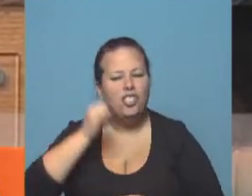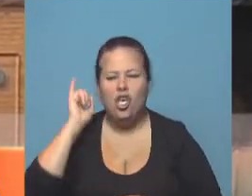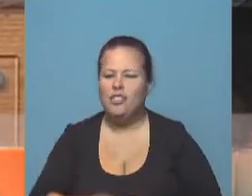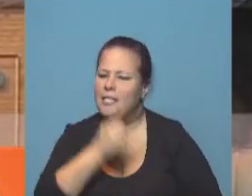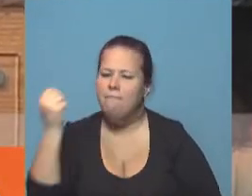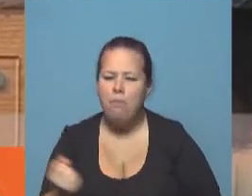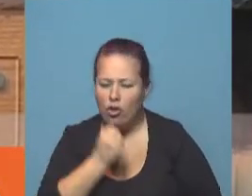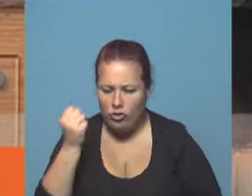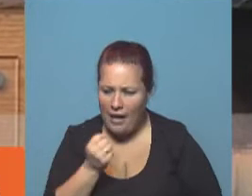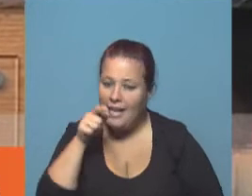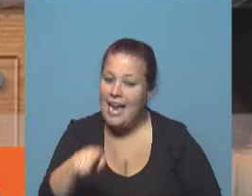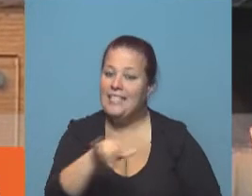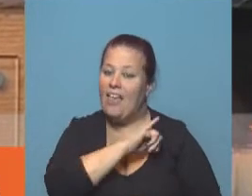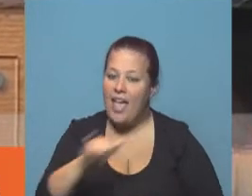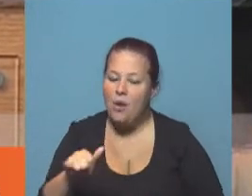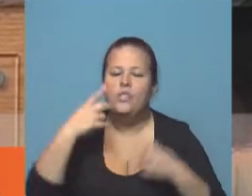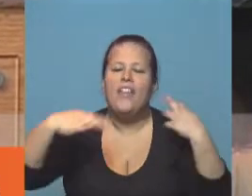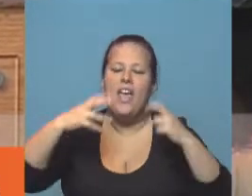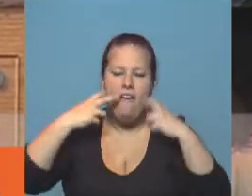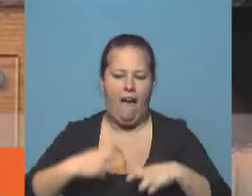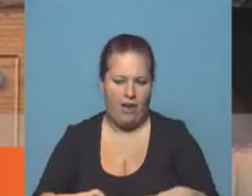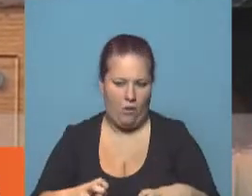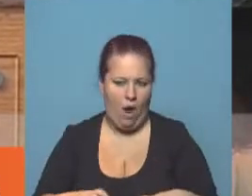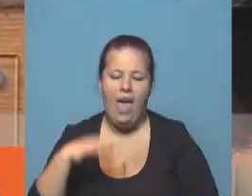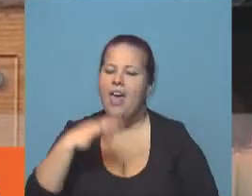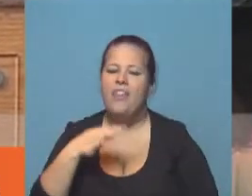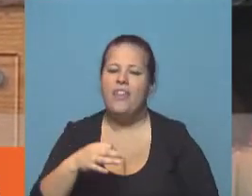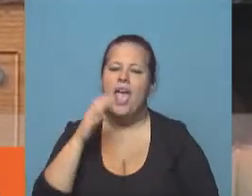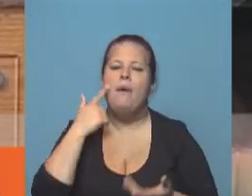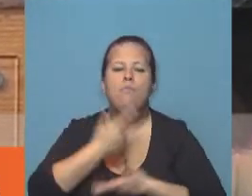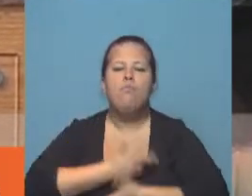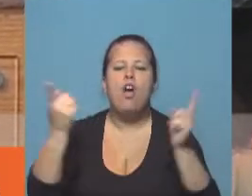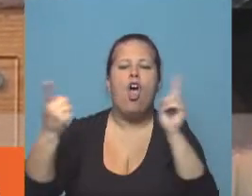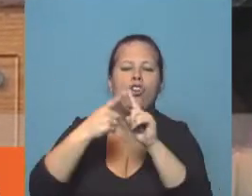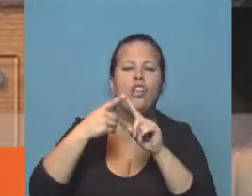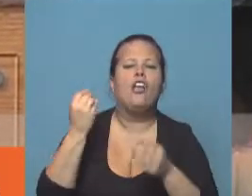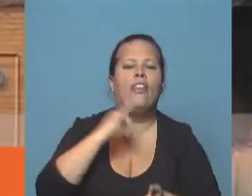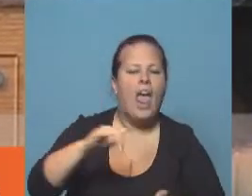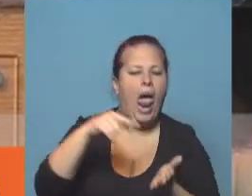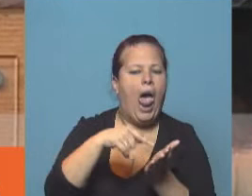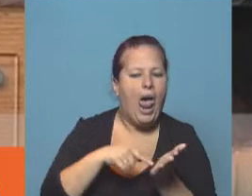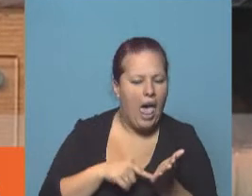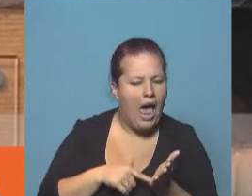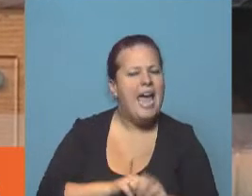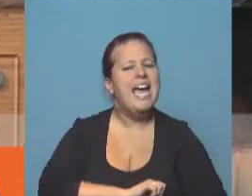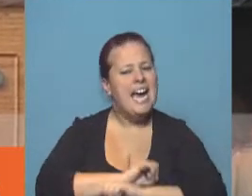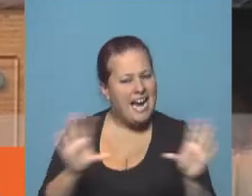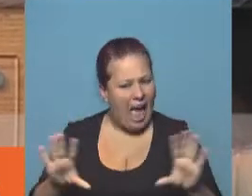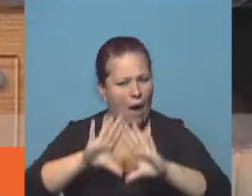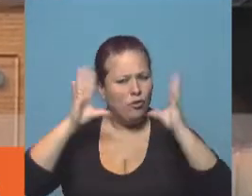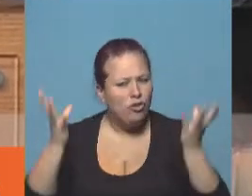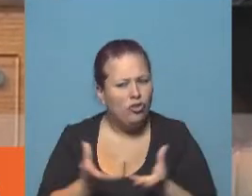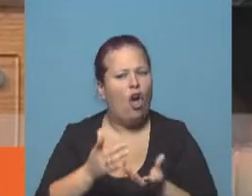imperioso que esa denuncia sea investigada, que se ponga a la luz las conexiones allí denunciadas. Es muy grave todo lo que